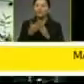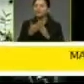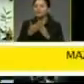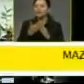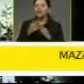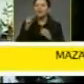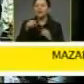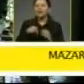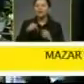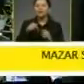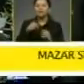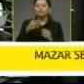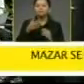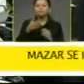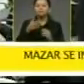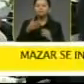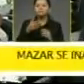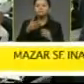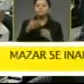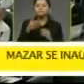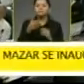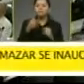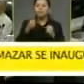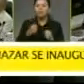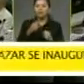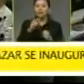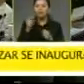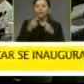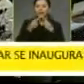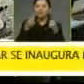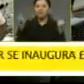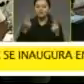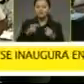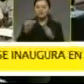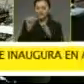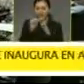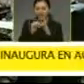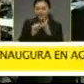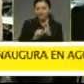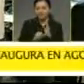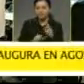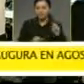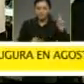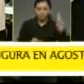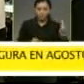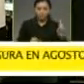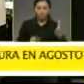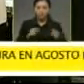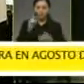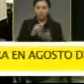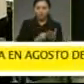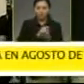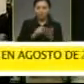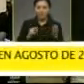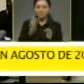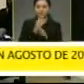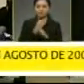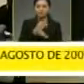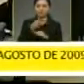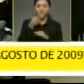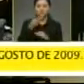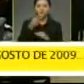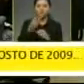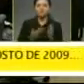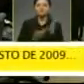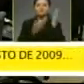prensa. Por eso planteo dos artículos. El uno que dice, se prohíbe a los funcionarios públicos que planteen juicios y